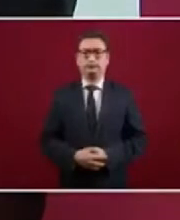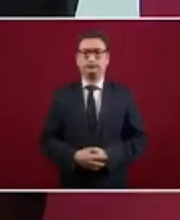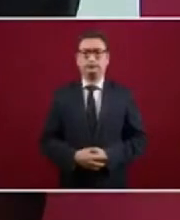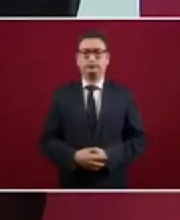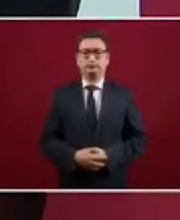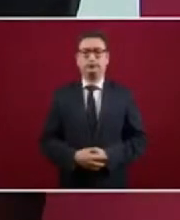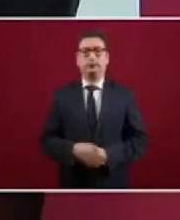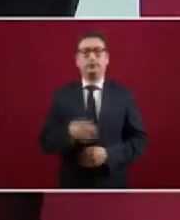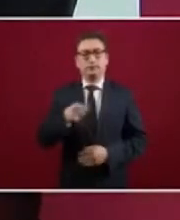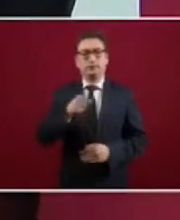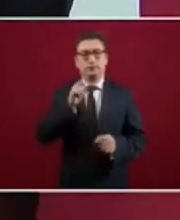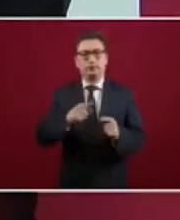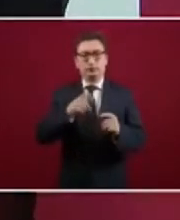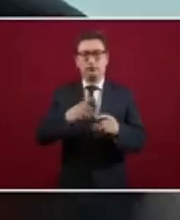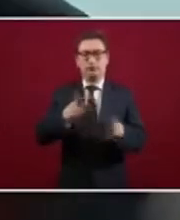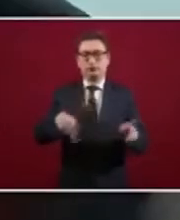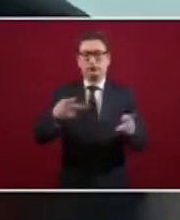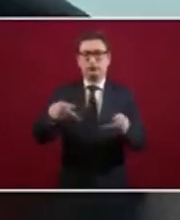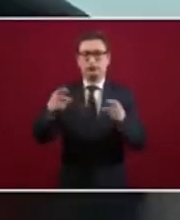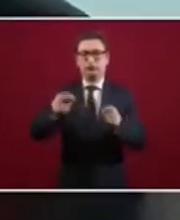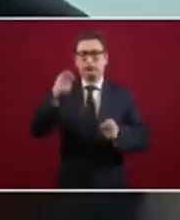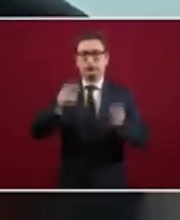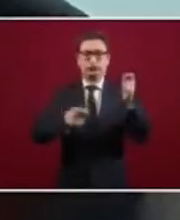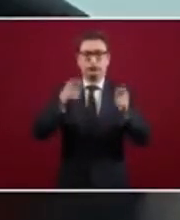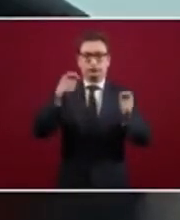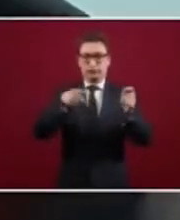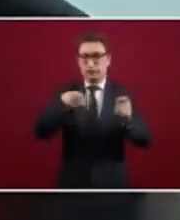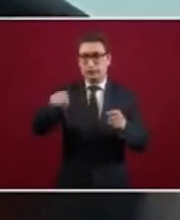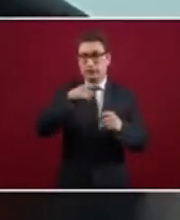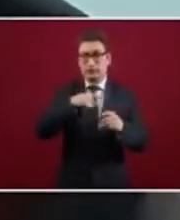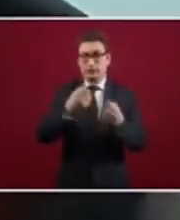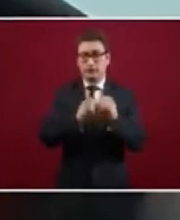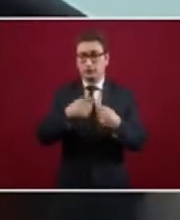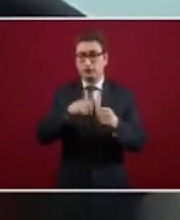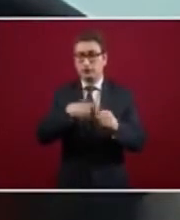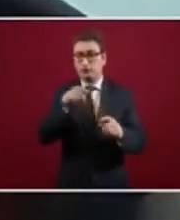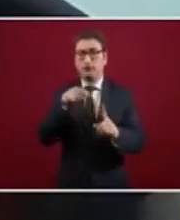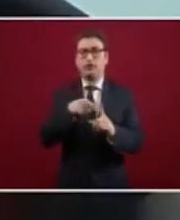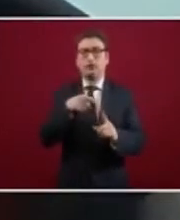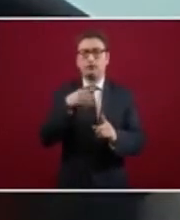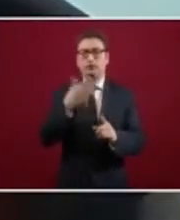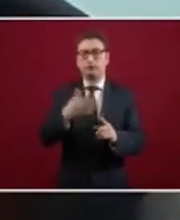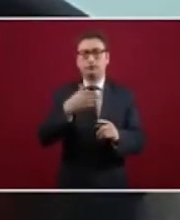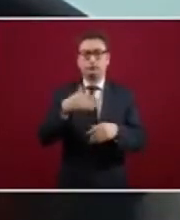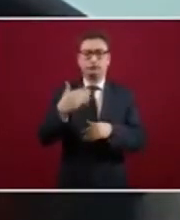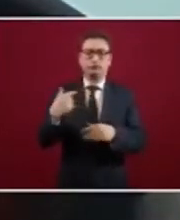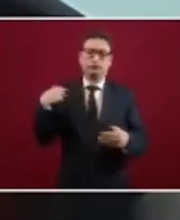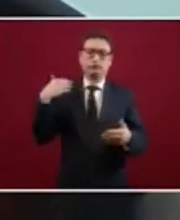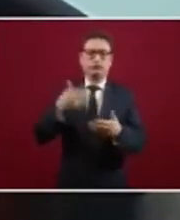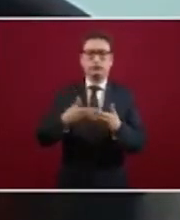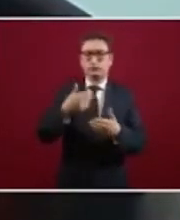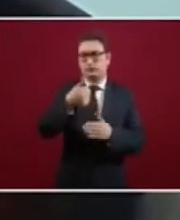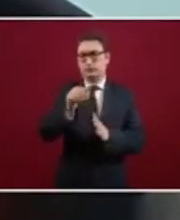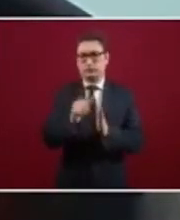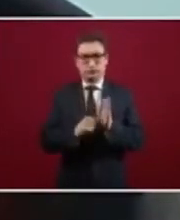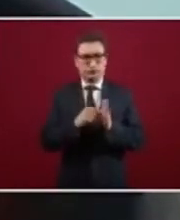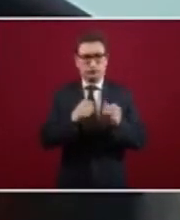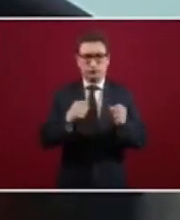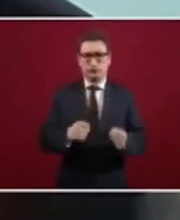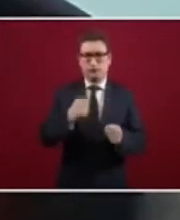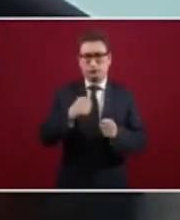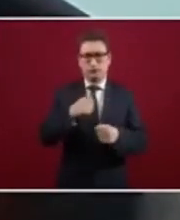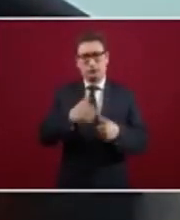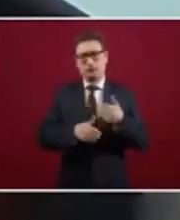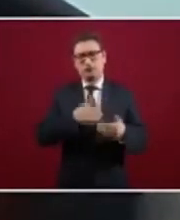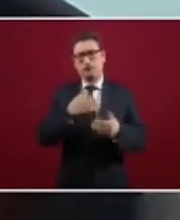En otra información, el próximo 10 de noviembre habrá una nueva subasta de bienes muebles e inmuebles. Así lo anuncia el presidente del Instituto